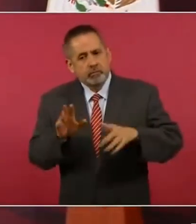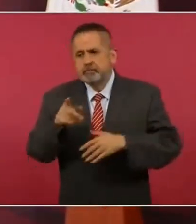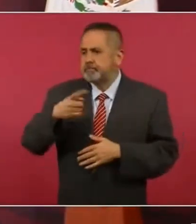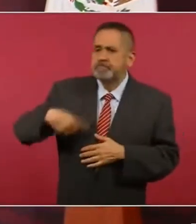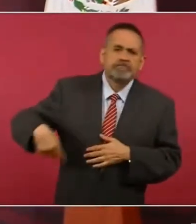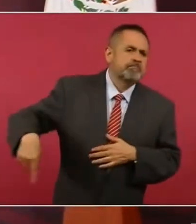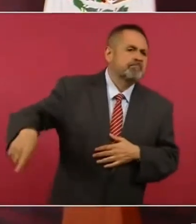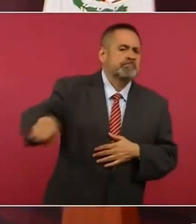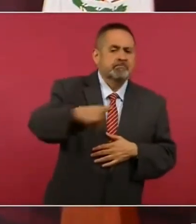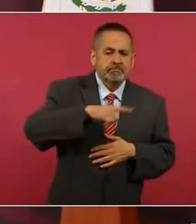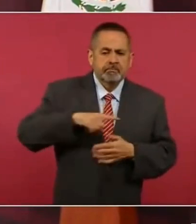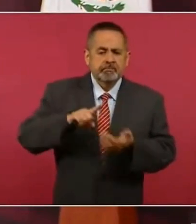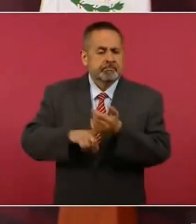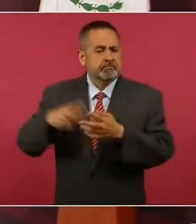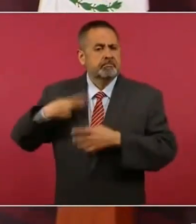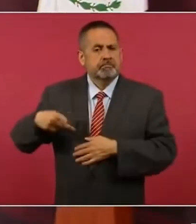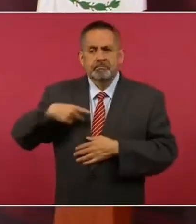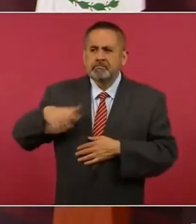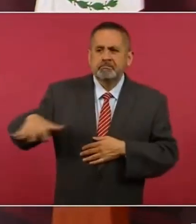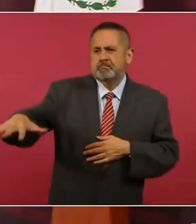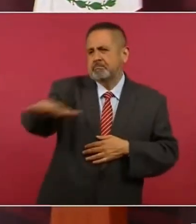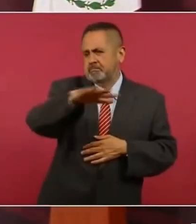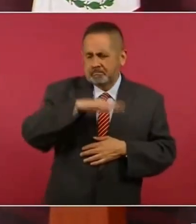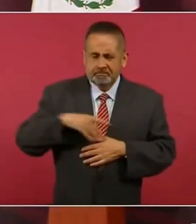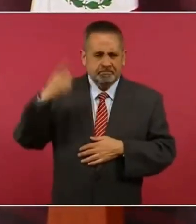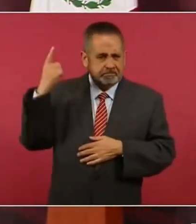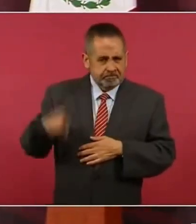que el pueblo siga siendo